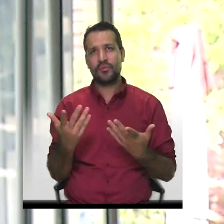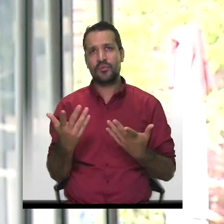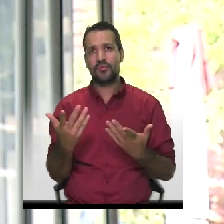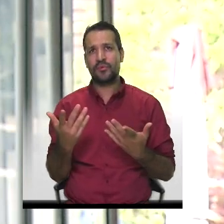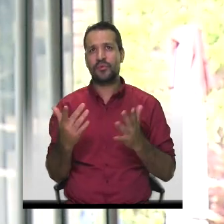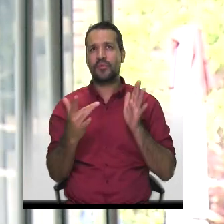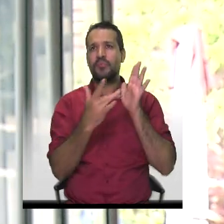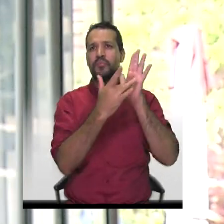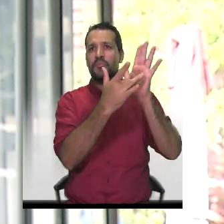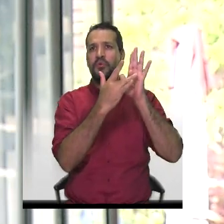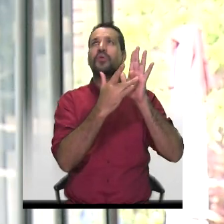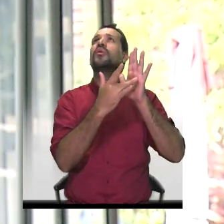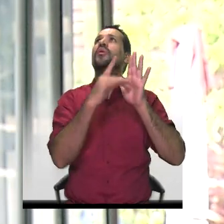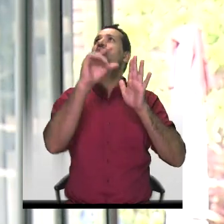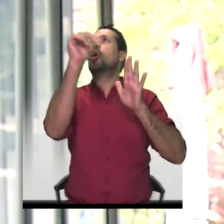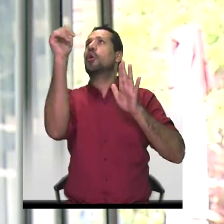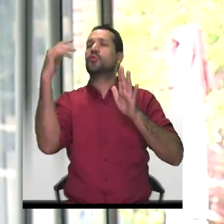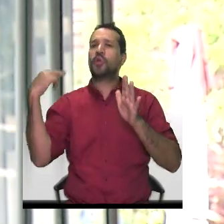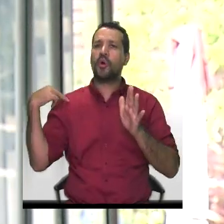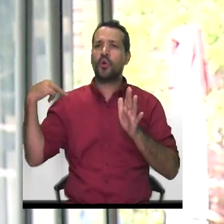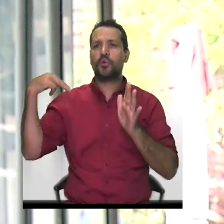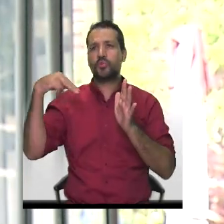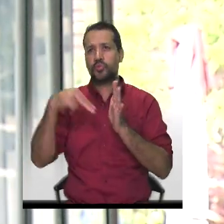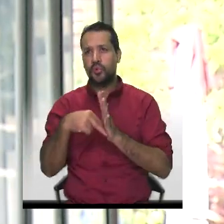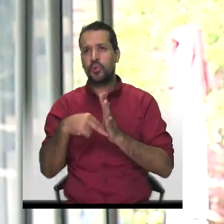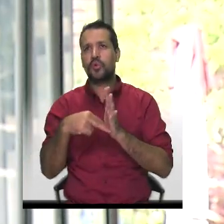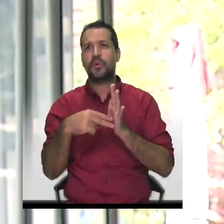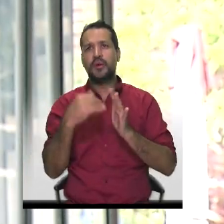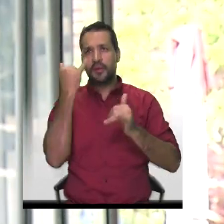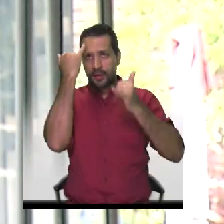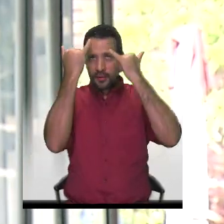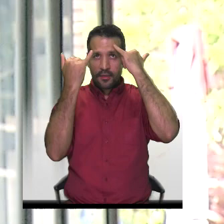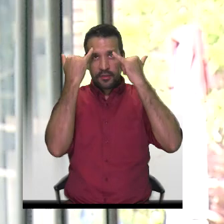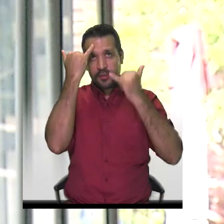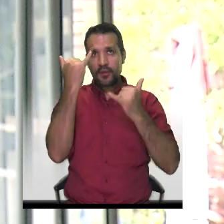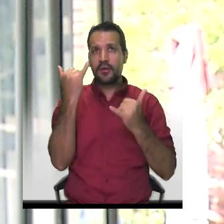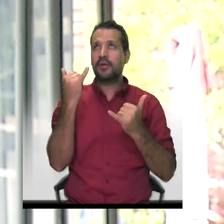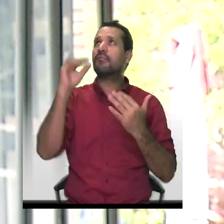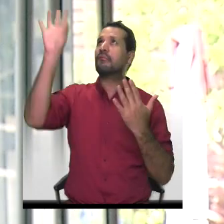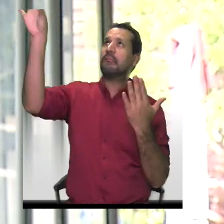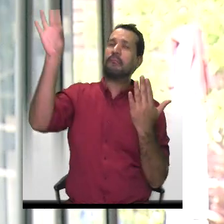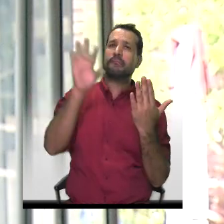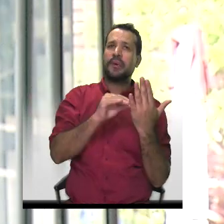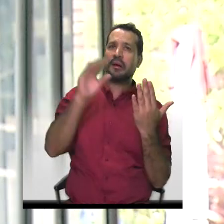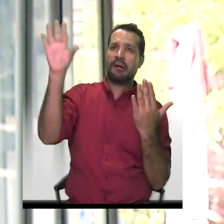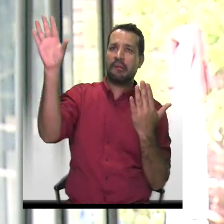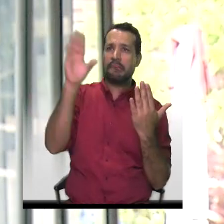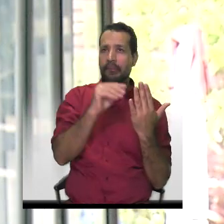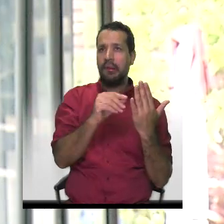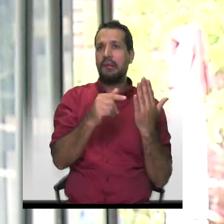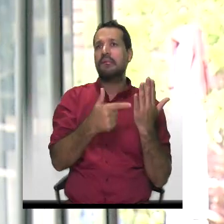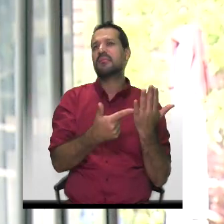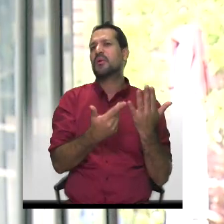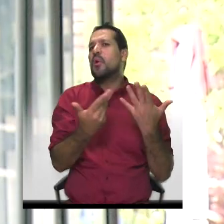modelos de afuera, pensadores de afuera, autores de afuera, ideas de afuera, pues tiene todo como para hacerlo. Ahora,